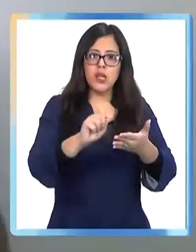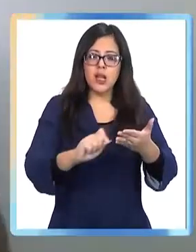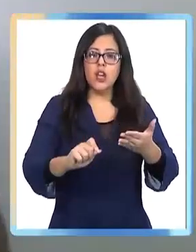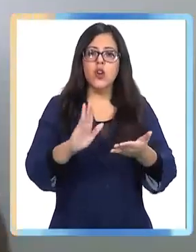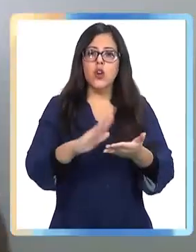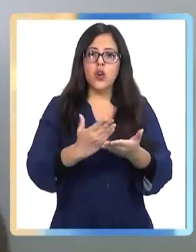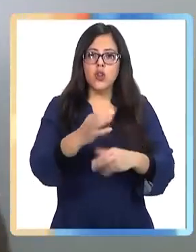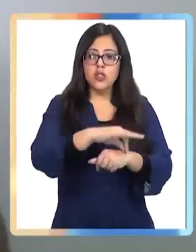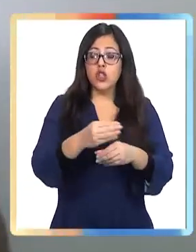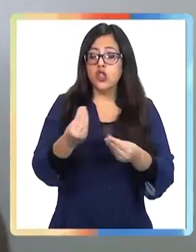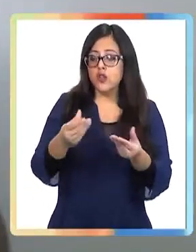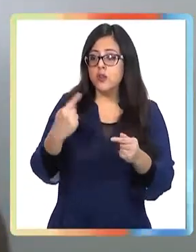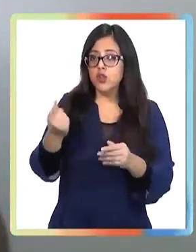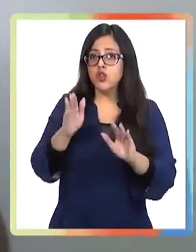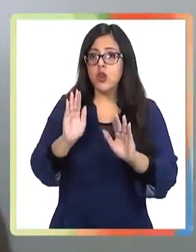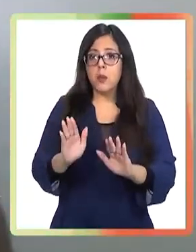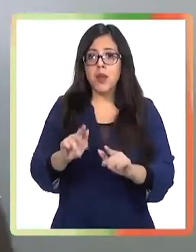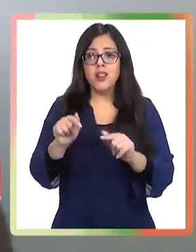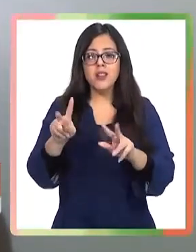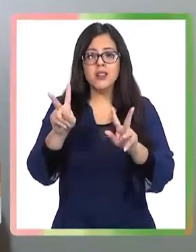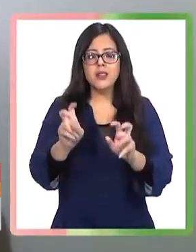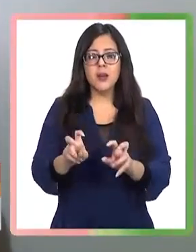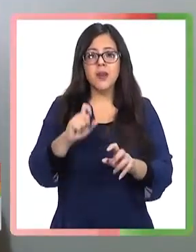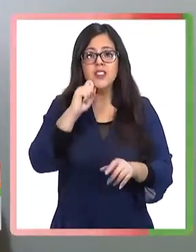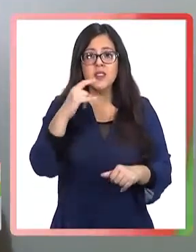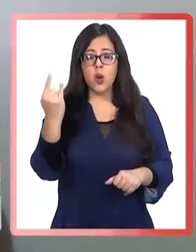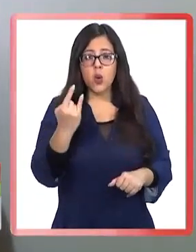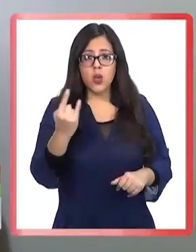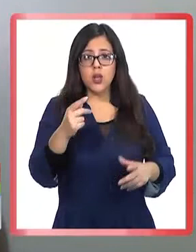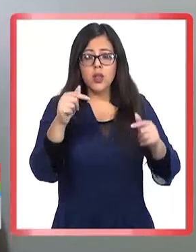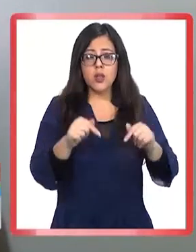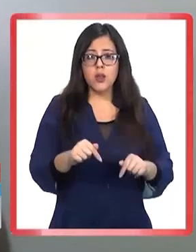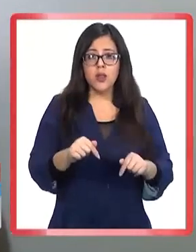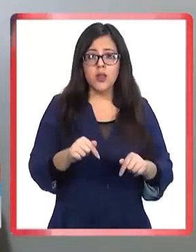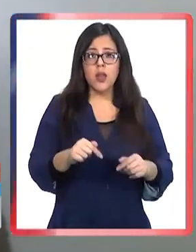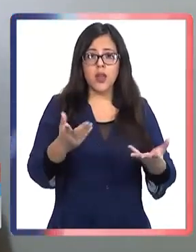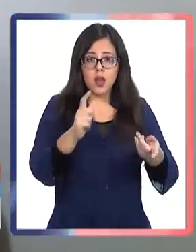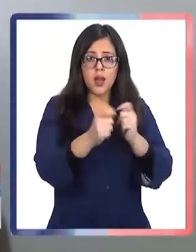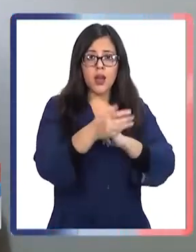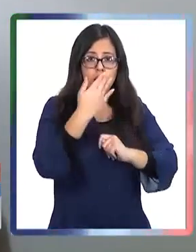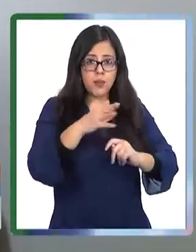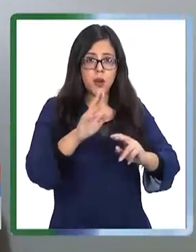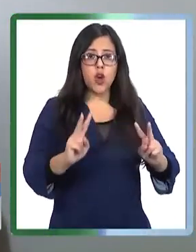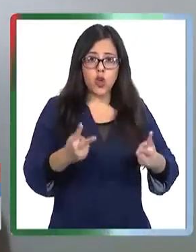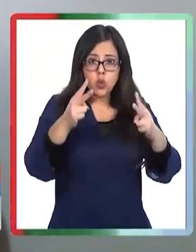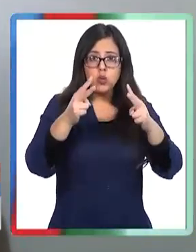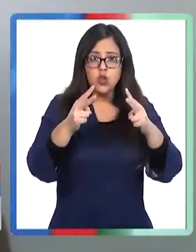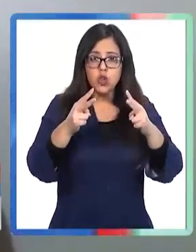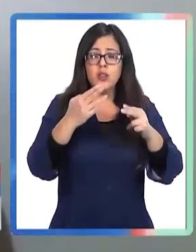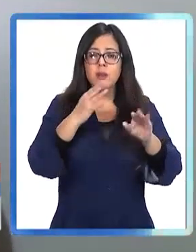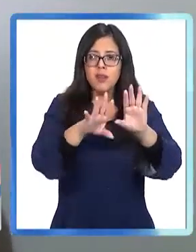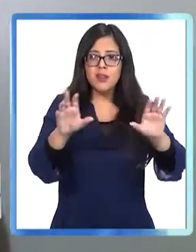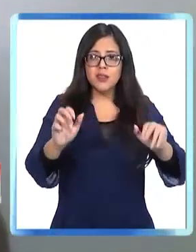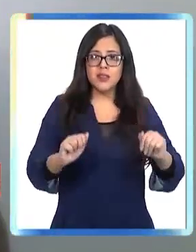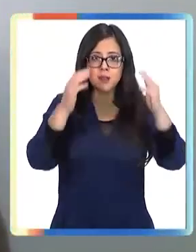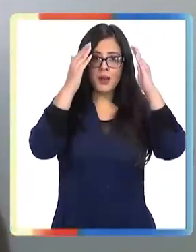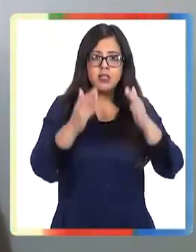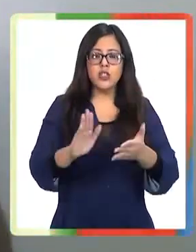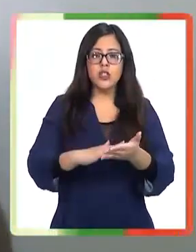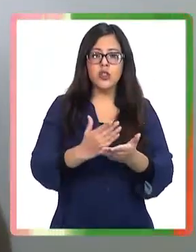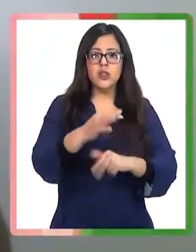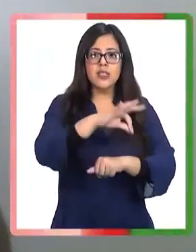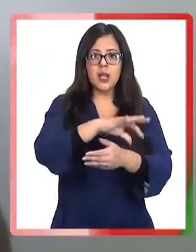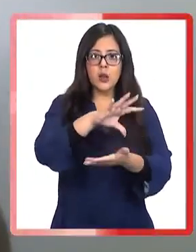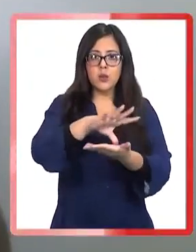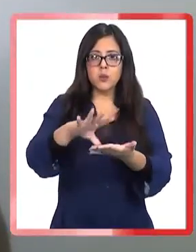de Salud, y estamos obviamente a la espera de aquello. Es urgente hoy día mejorar la infraestructura y el sistema de atención